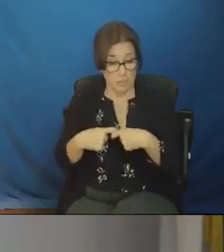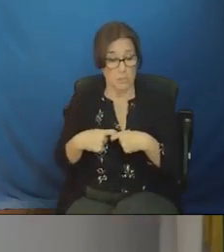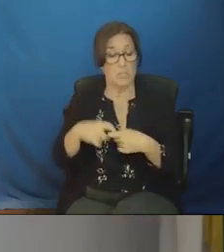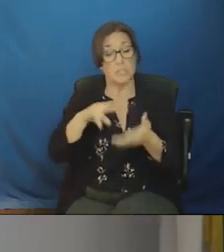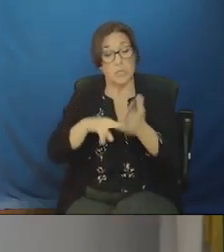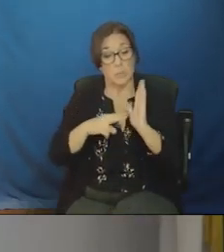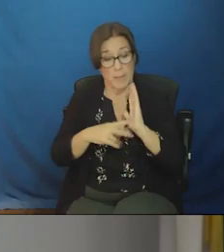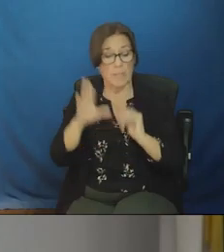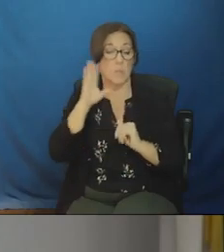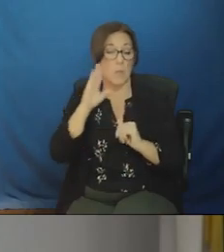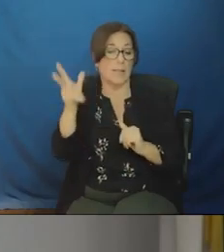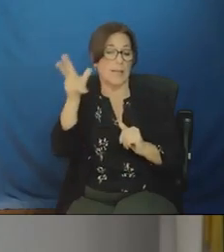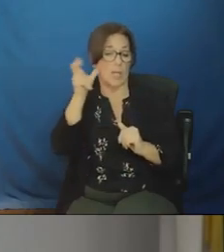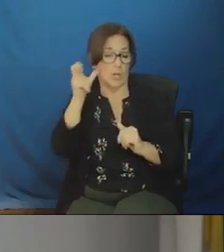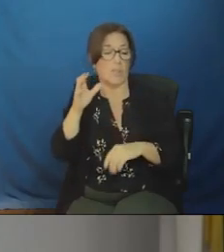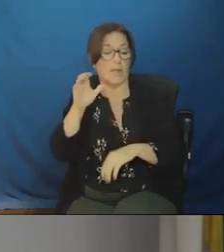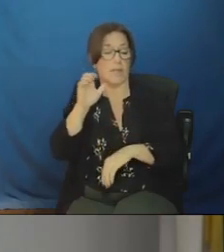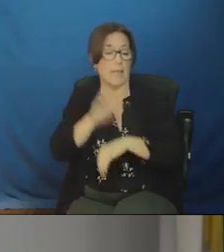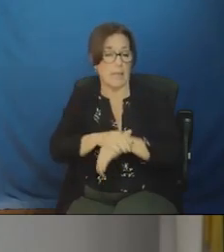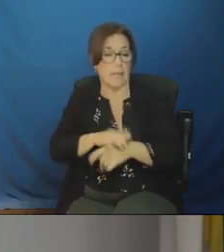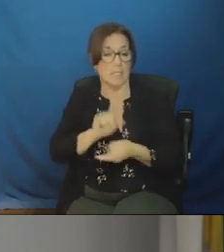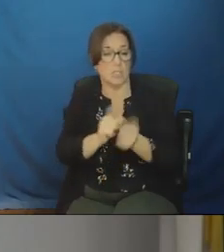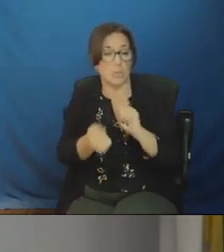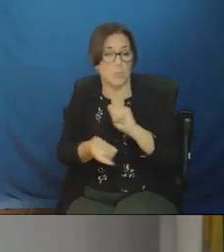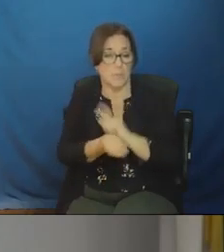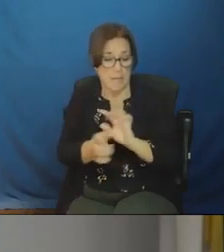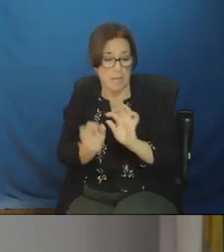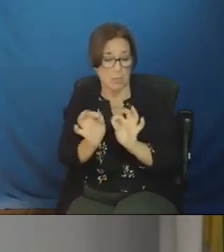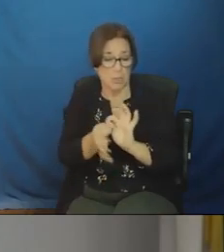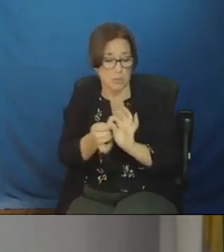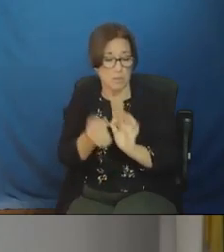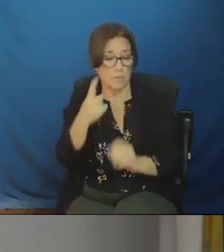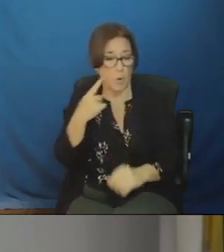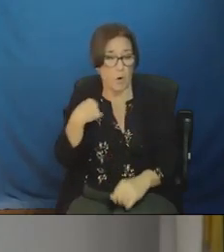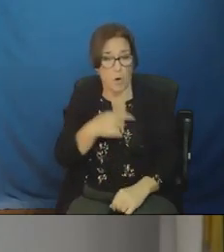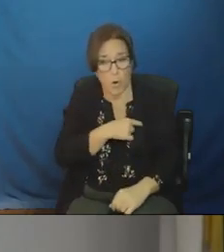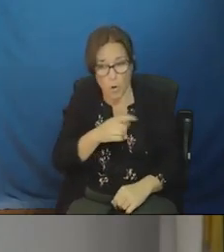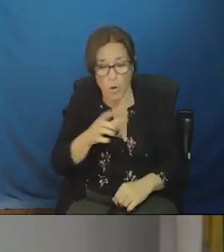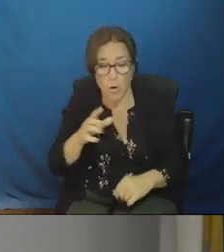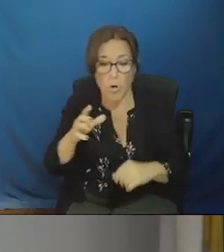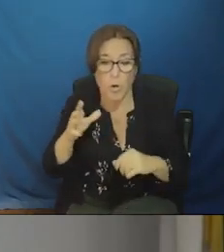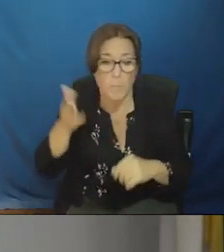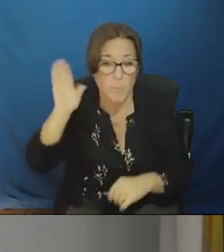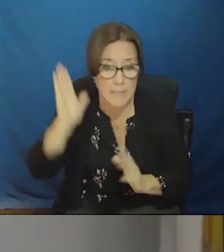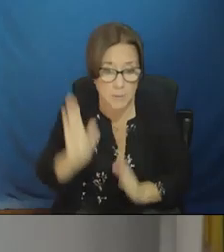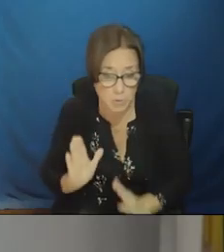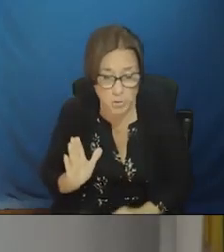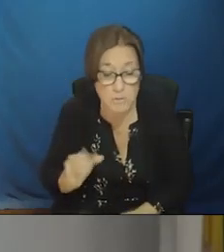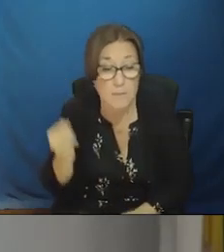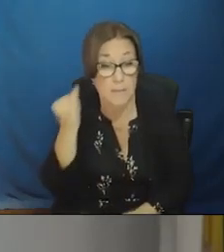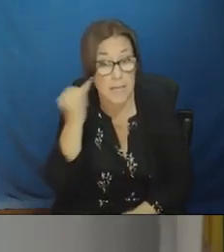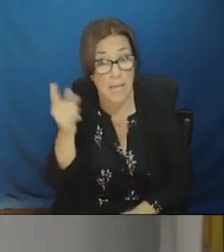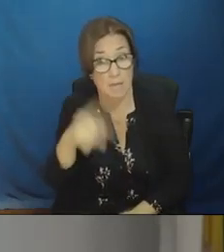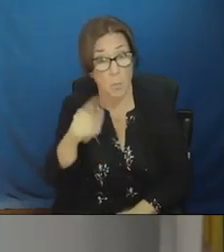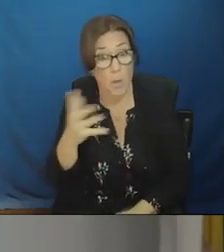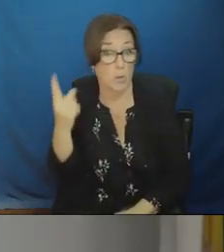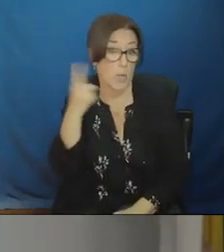inglés y para que todas las personas que están asistiendo a esta presentación que puedan